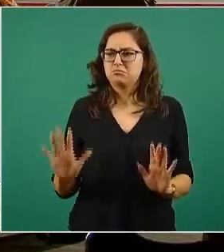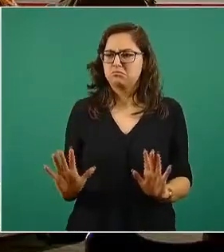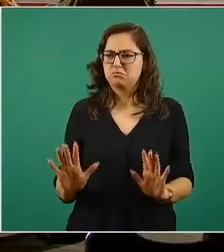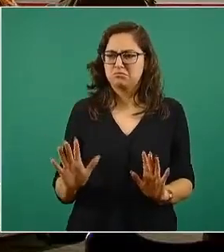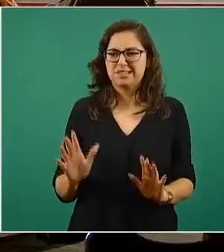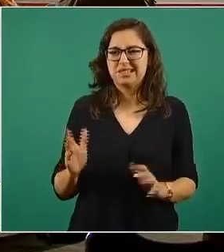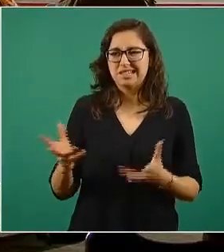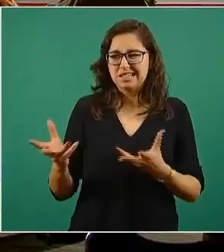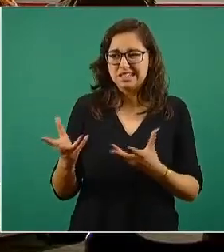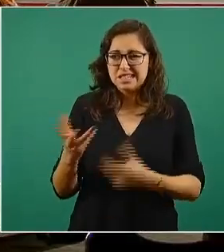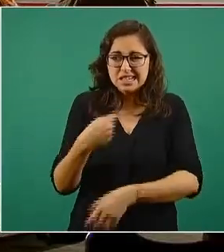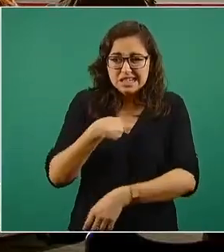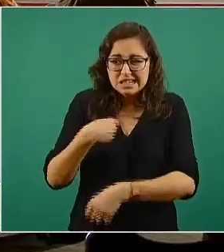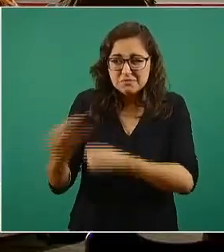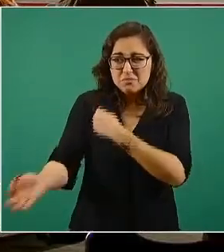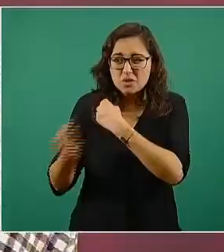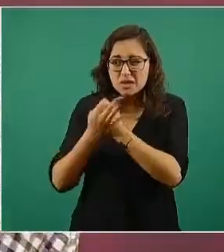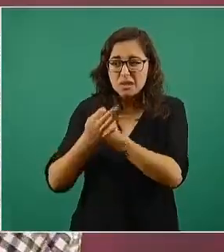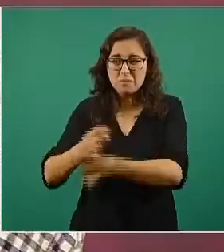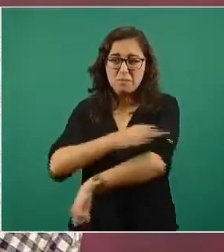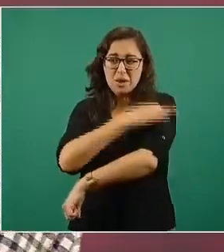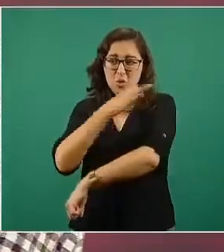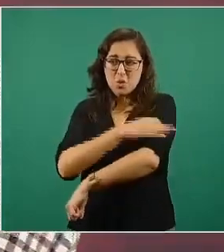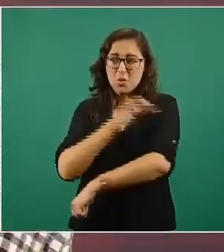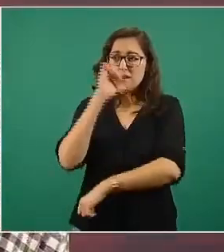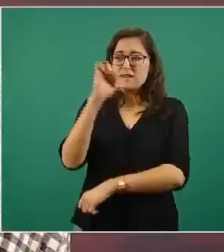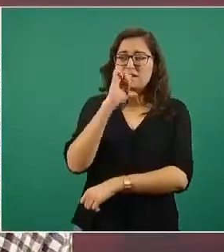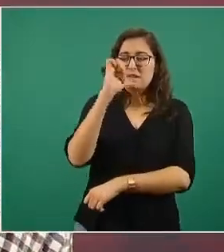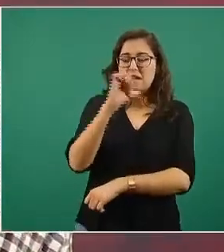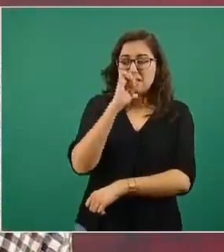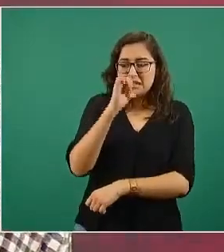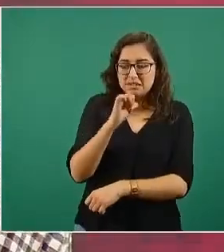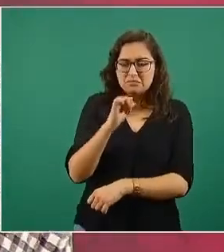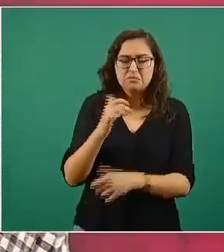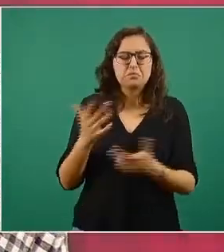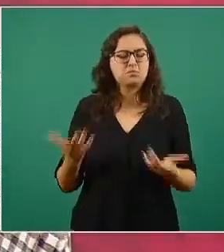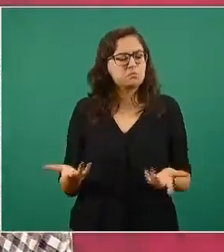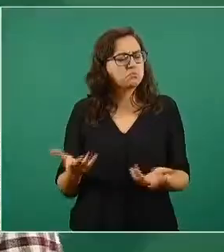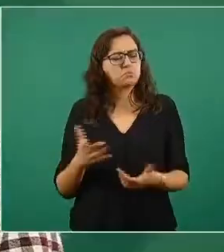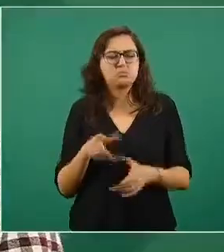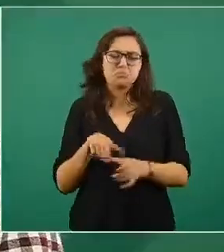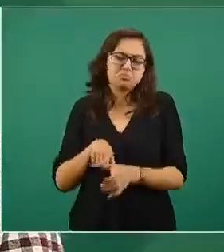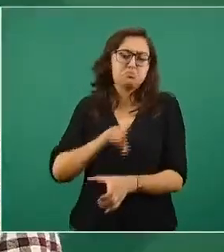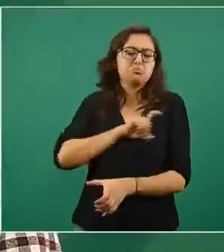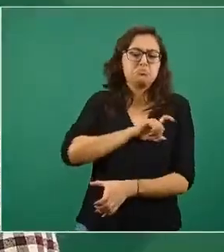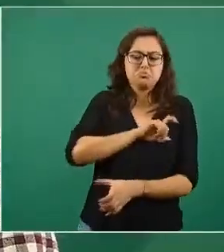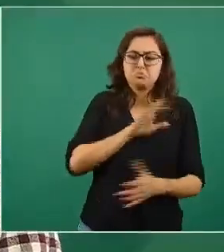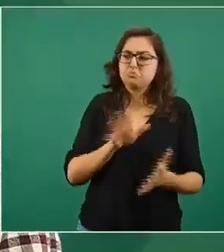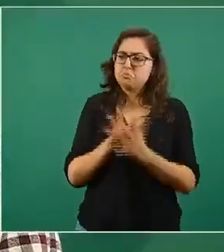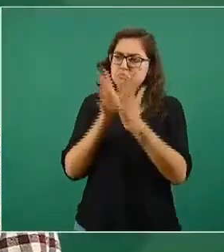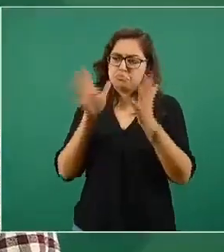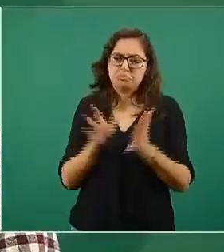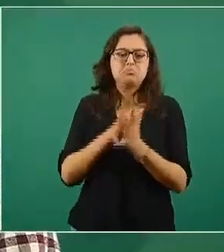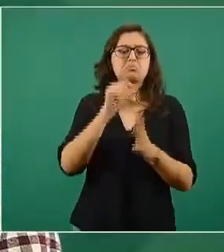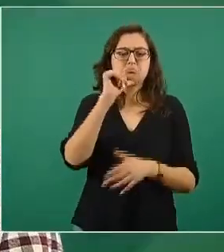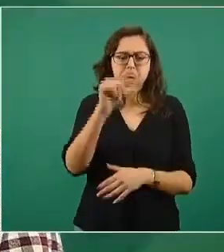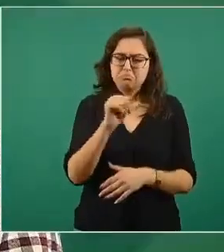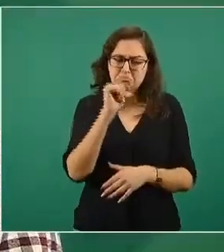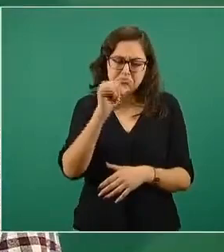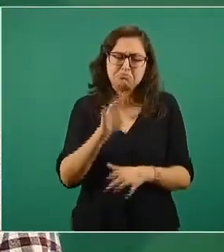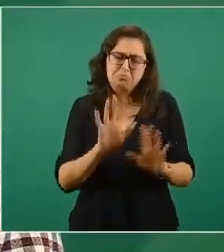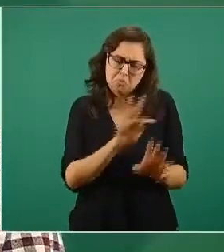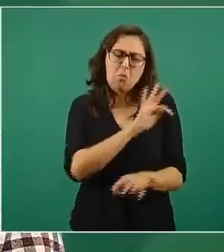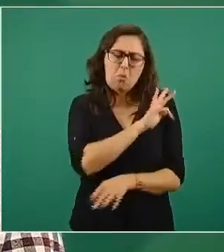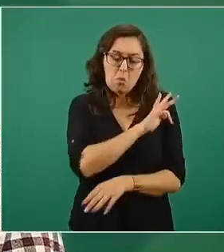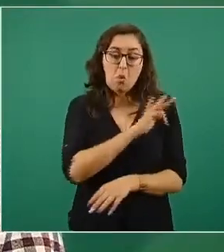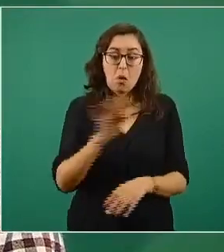hacerlo porque no se siente segura, porque en ese momento no ha sido vacunada, es libre de abstenerse de participar. No queremos que la